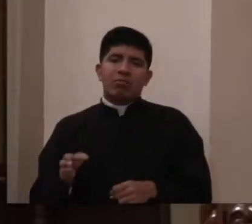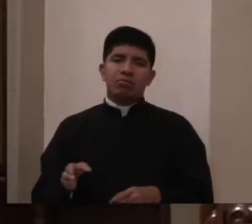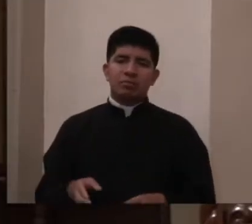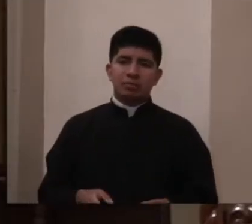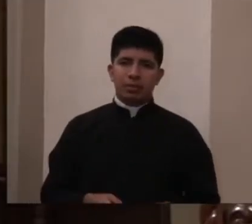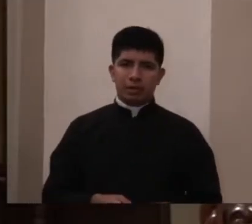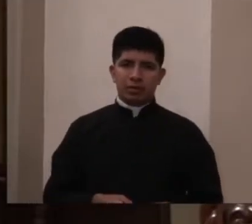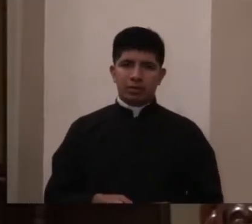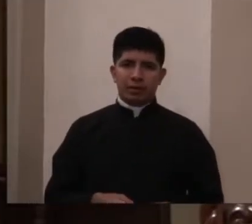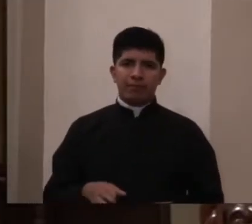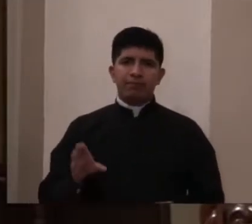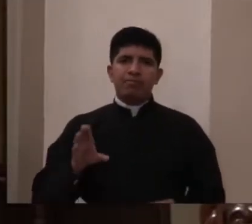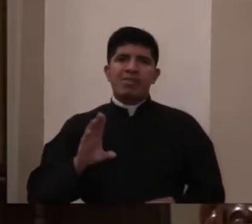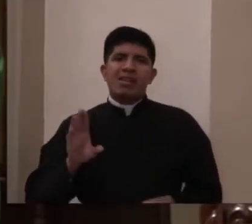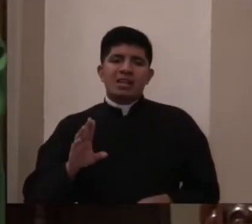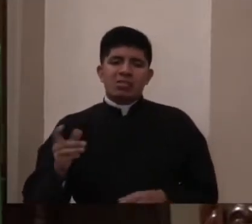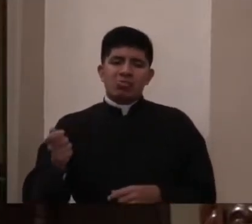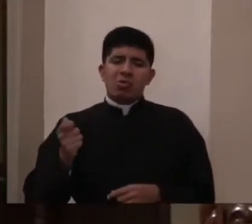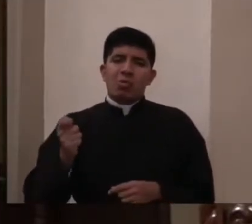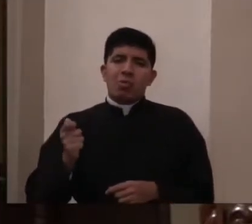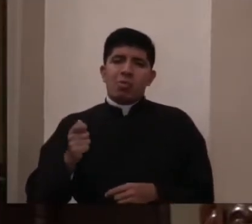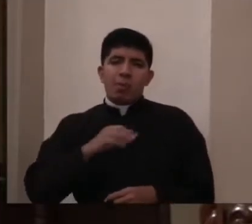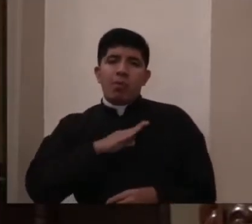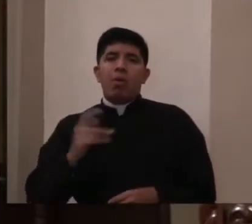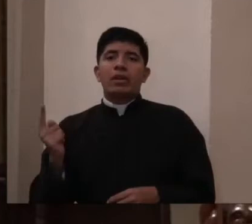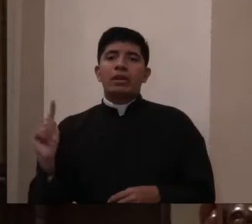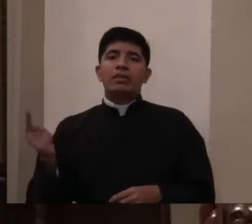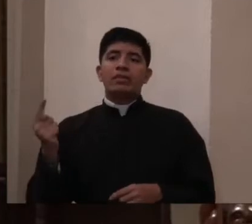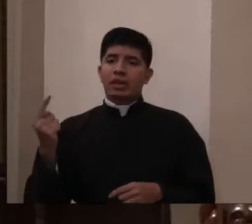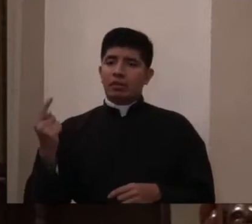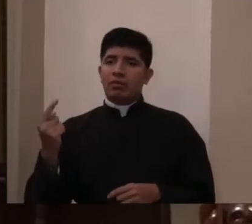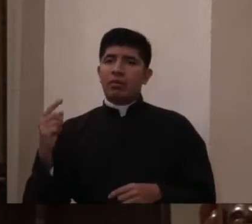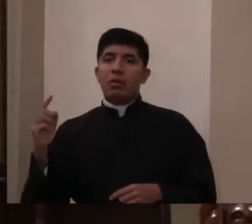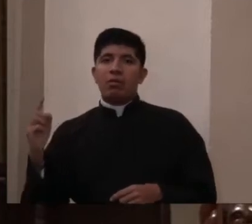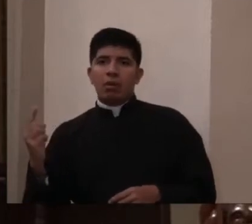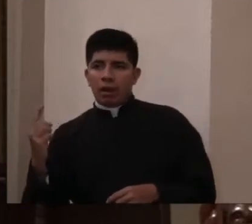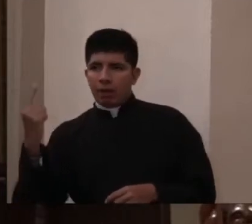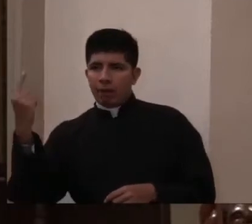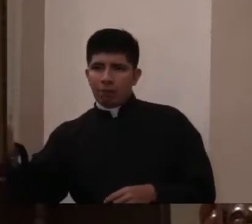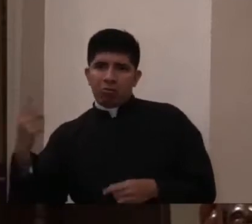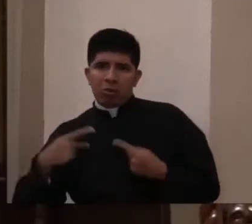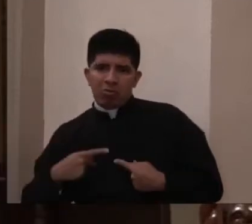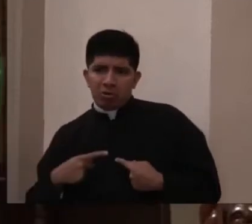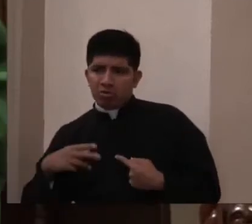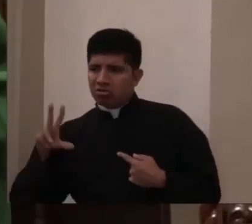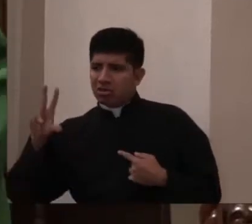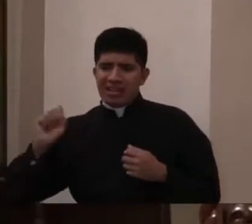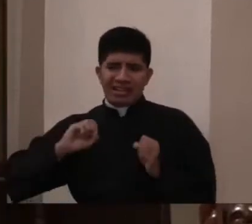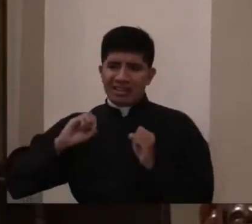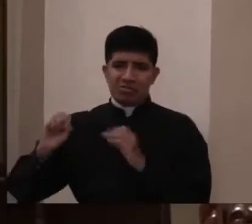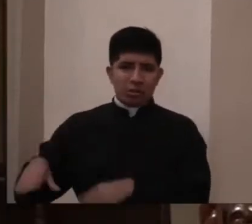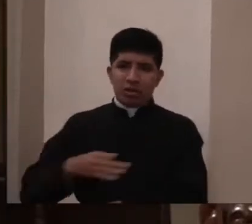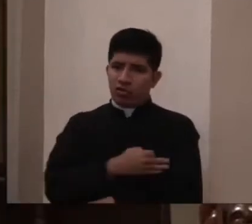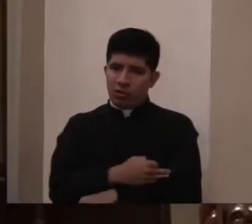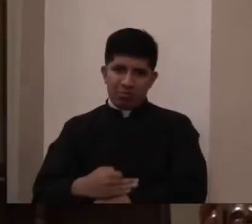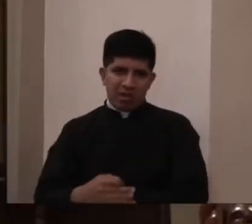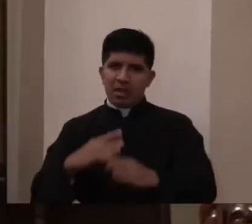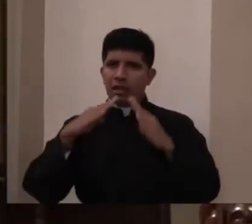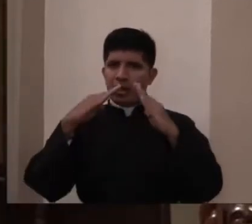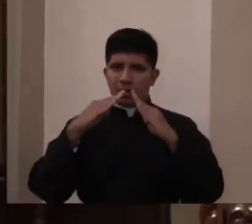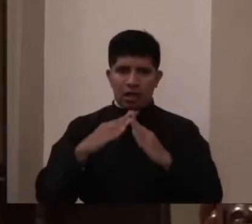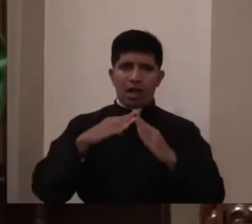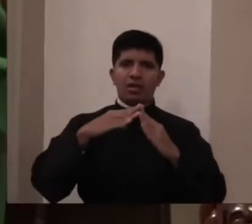discípulos, que estos que están en sus hogares, que no han renunciado a sus